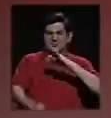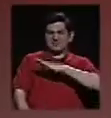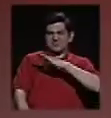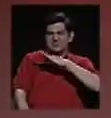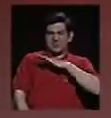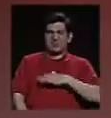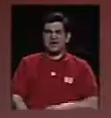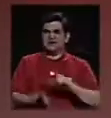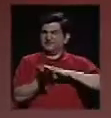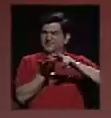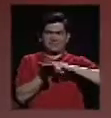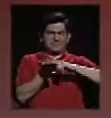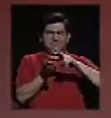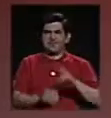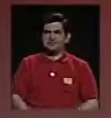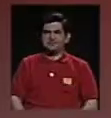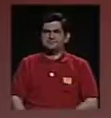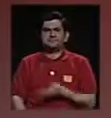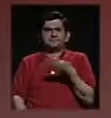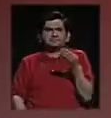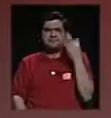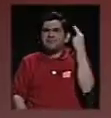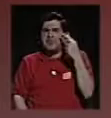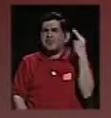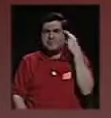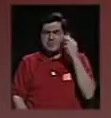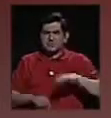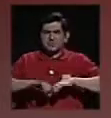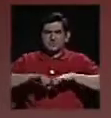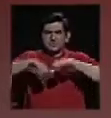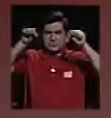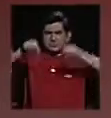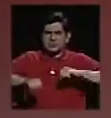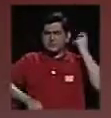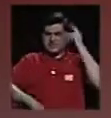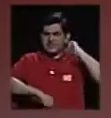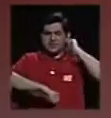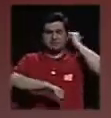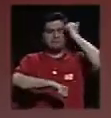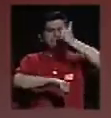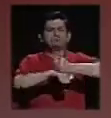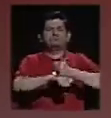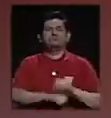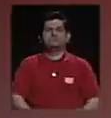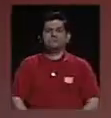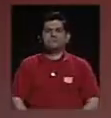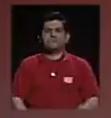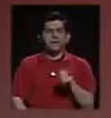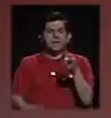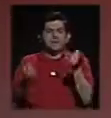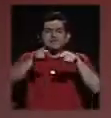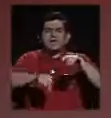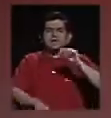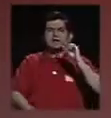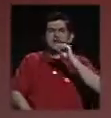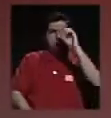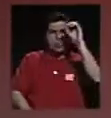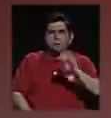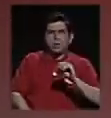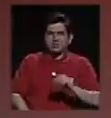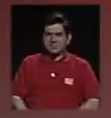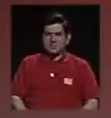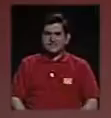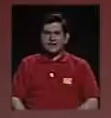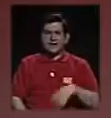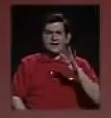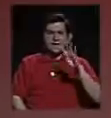Liberación Nacional. Y es básicamente porque el sistema político establece un porcentaje de votación